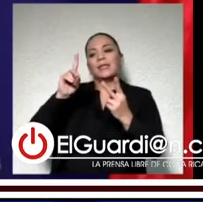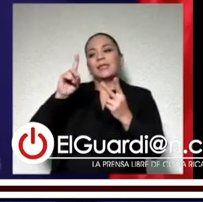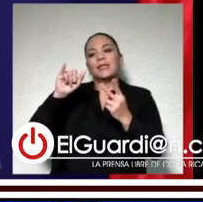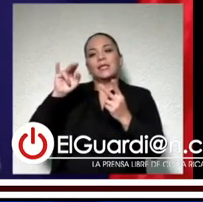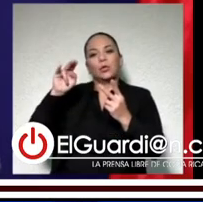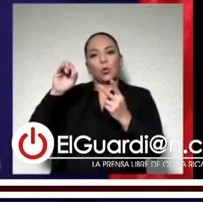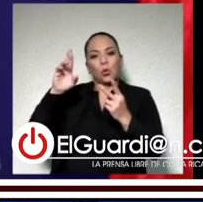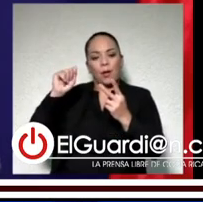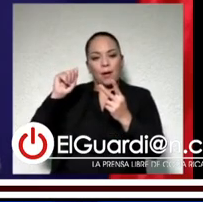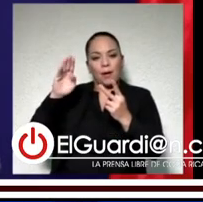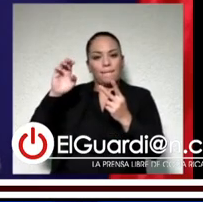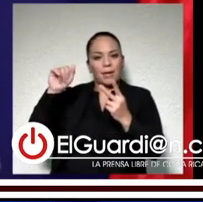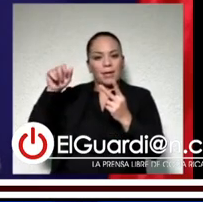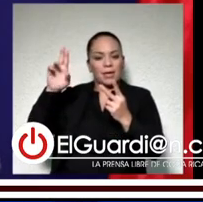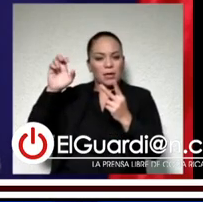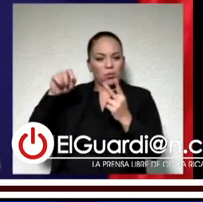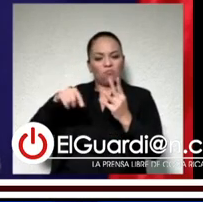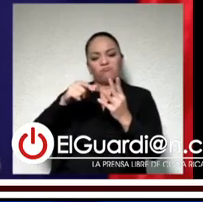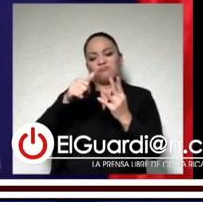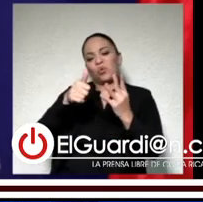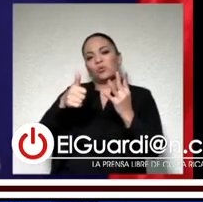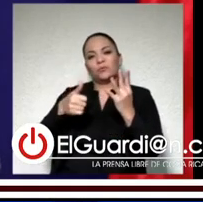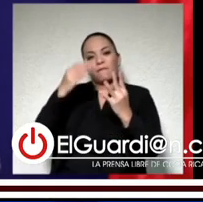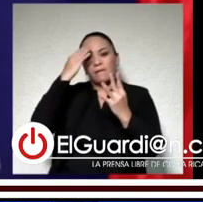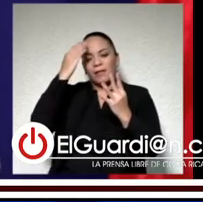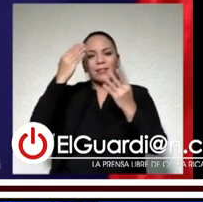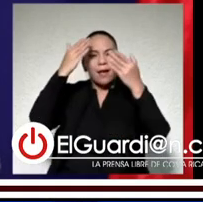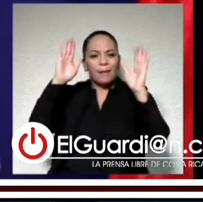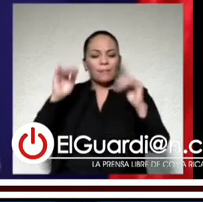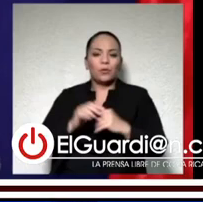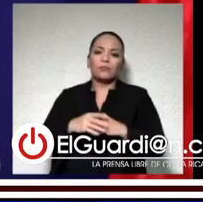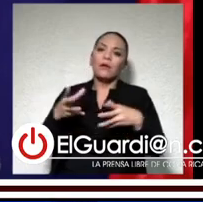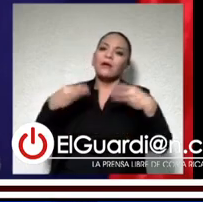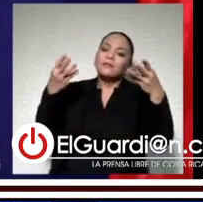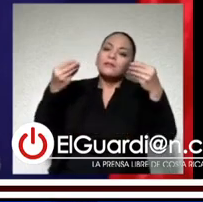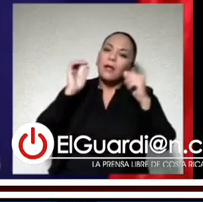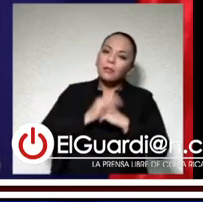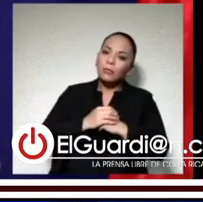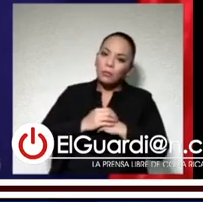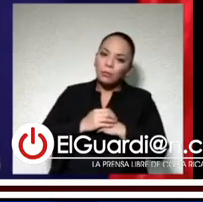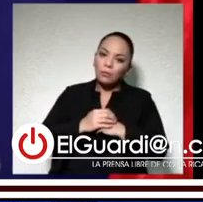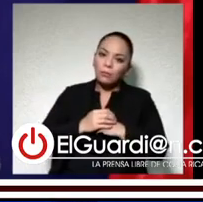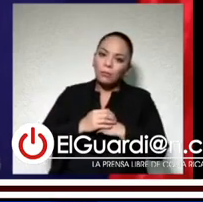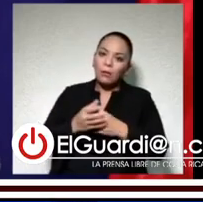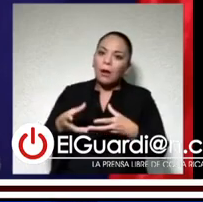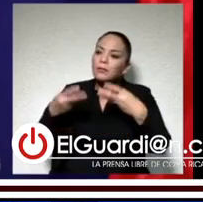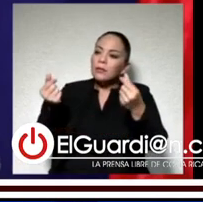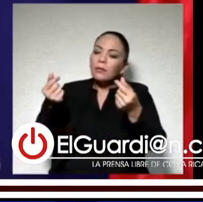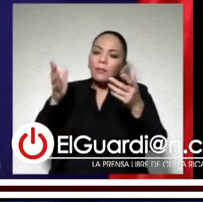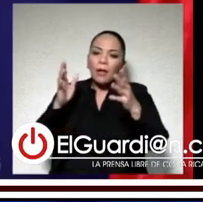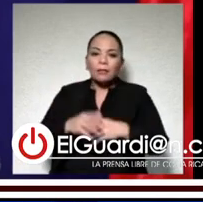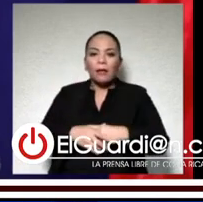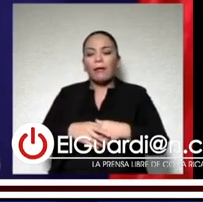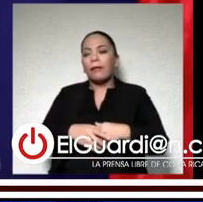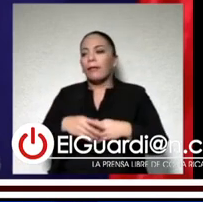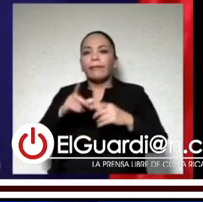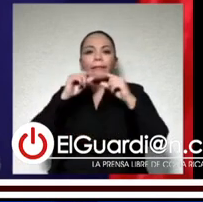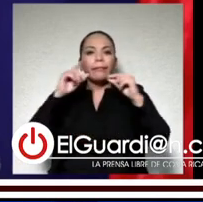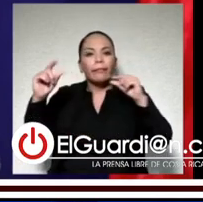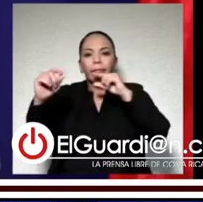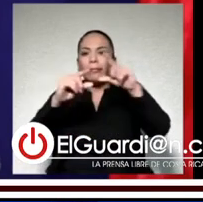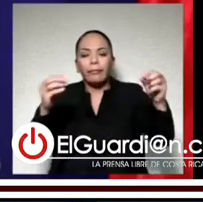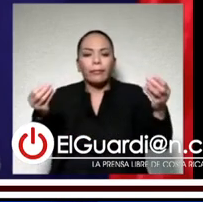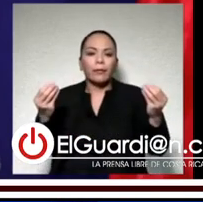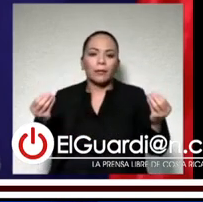Barquero, y los del Frente Amplio, gastando la mitad del día tuiteando y rasgándose la ropa. ¿Usted cree que